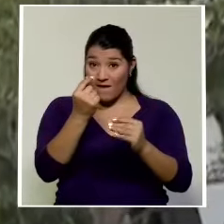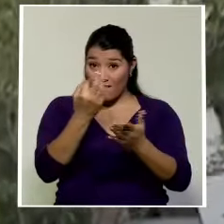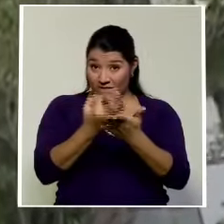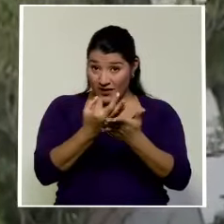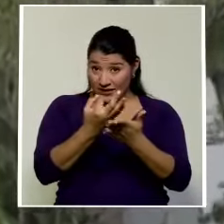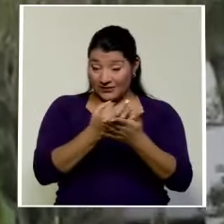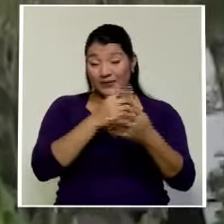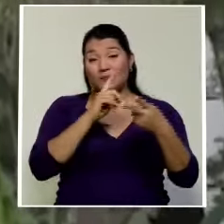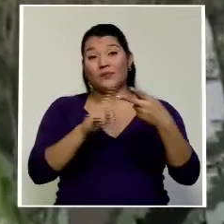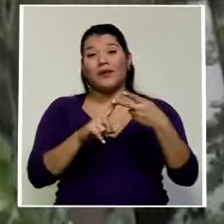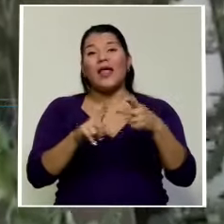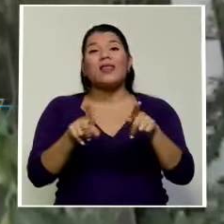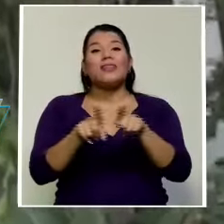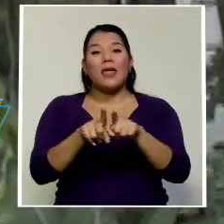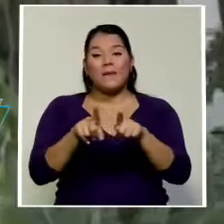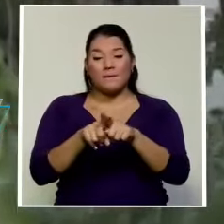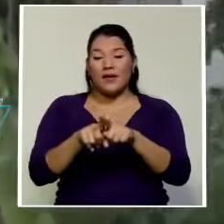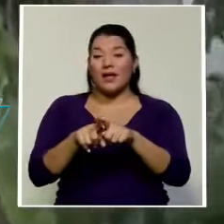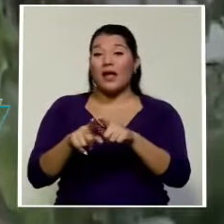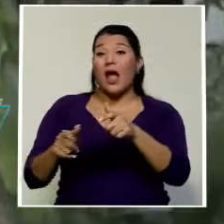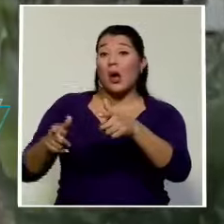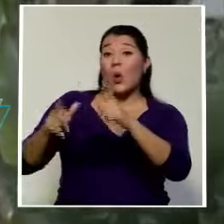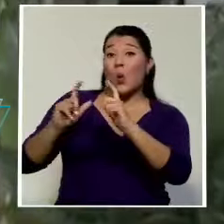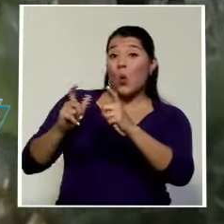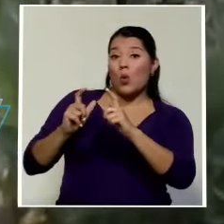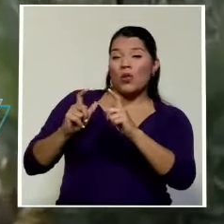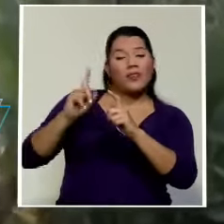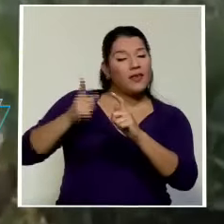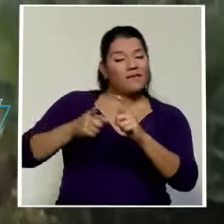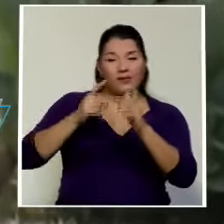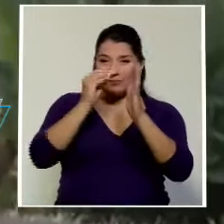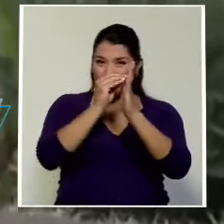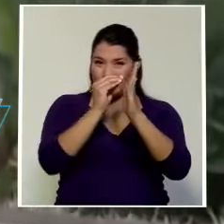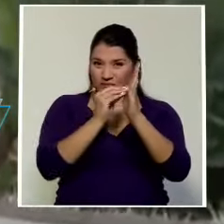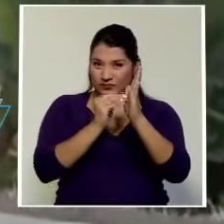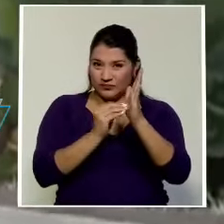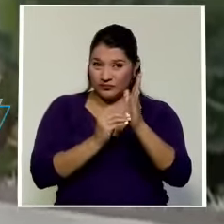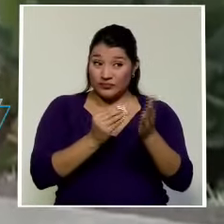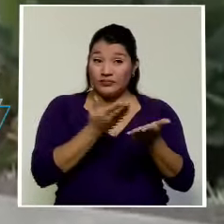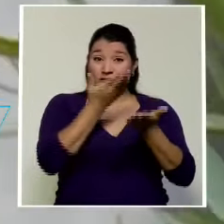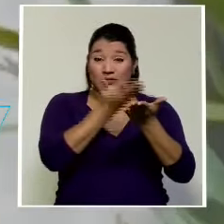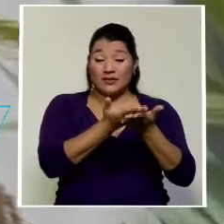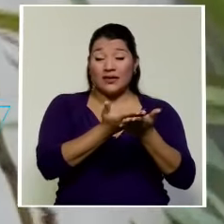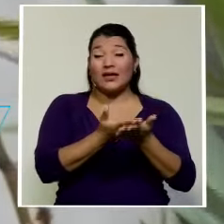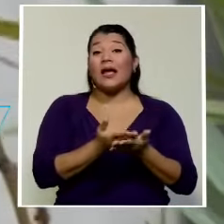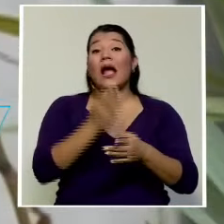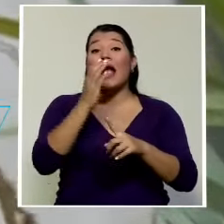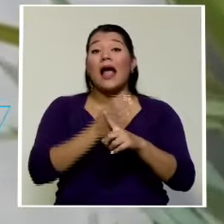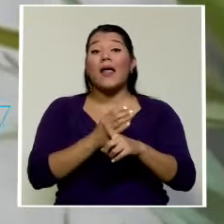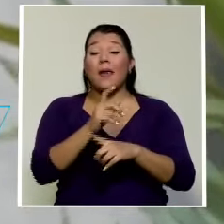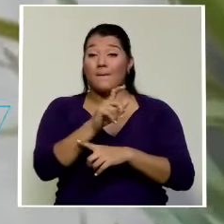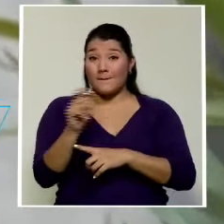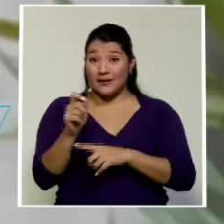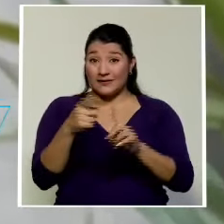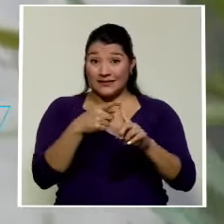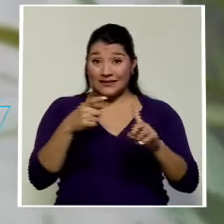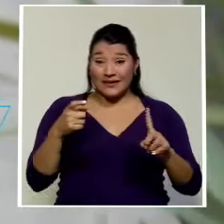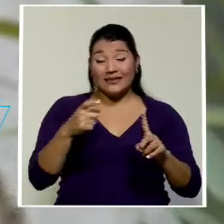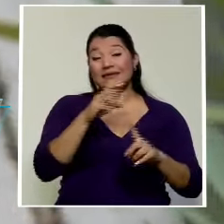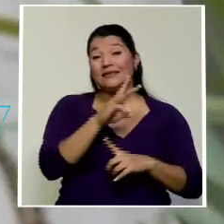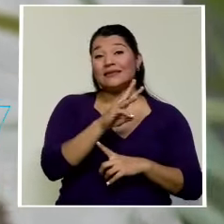los reportes de contribuciones al Tribunal Supremo de Elecciones. La presentación de dicho informe será mensual durante el periodo comprendido entre